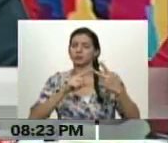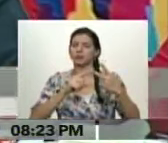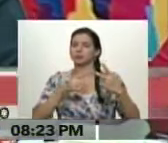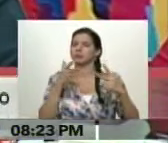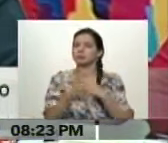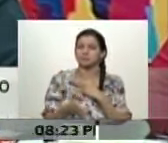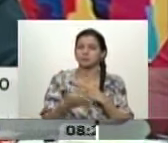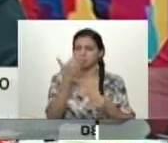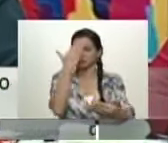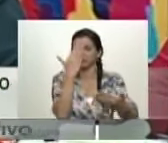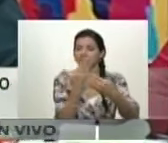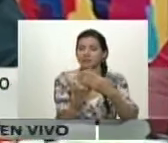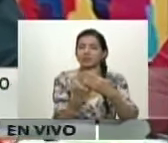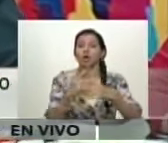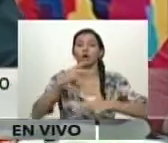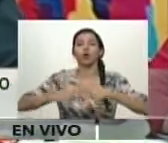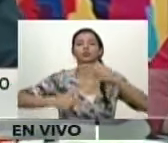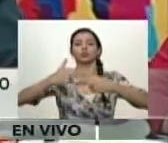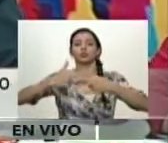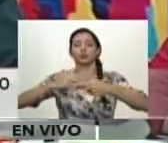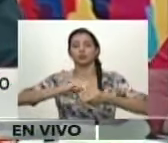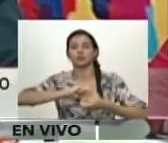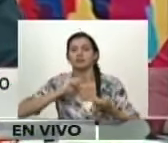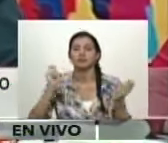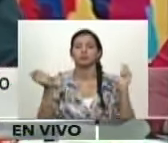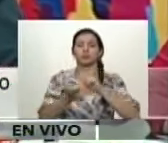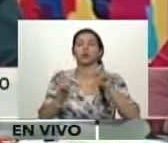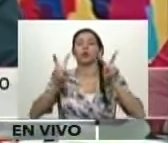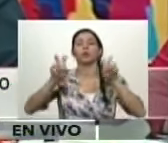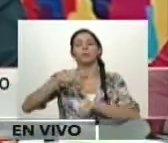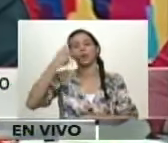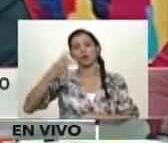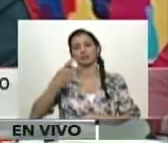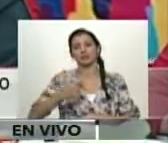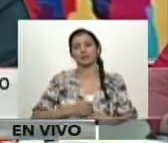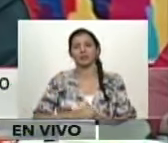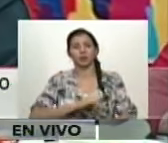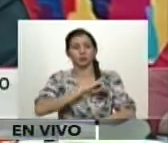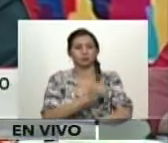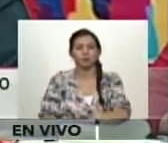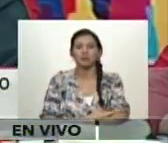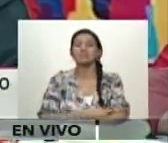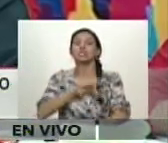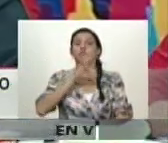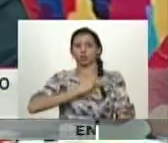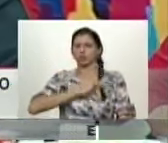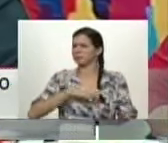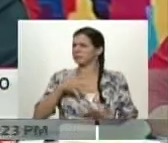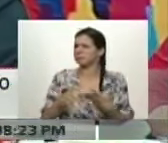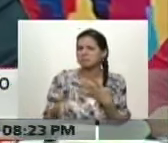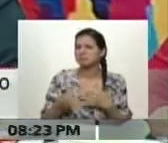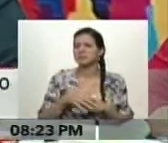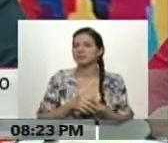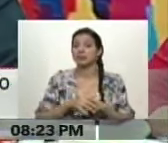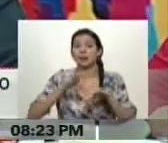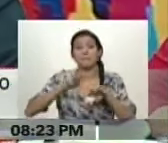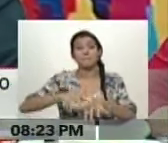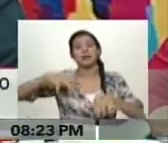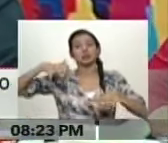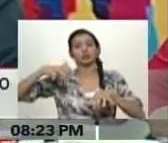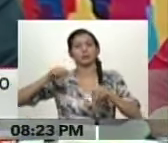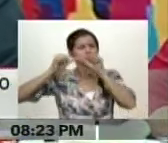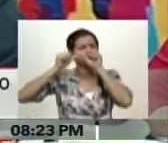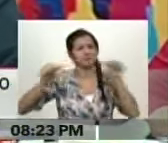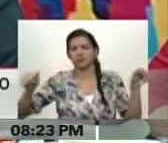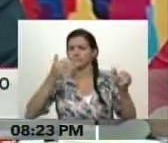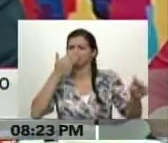de la construcción de la nueva fuerza política, de la nueva fuerza social, pudiéramos decir, de la nueva mayoría estable,